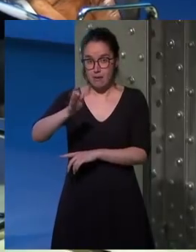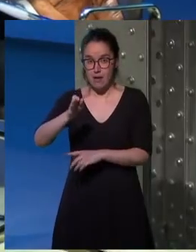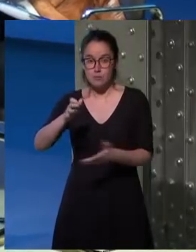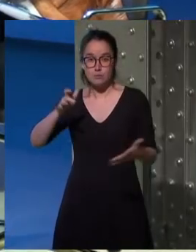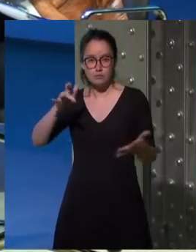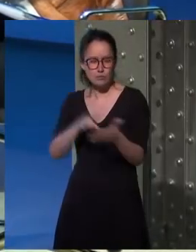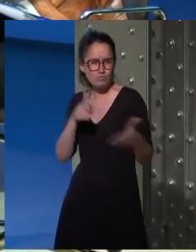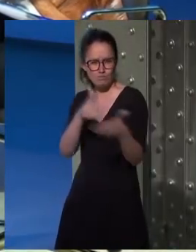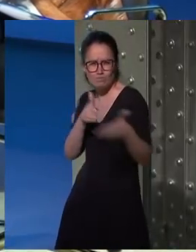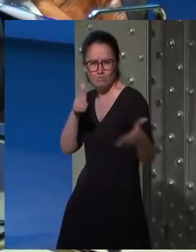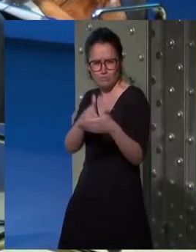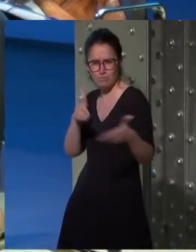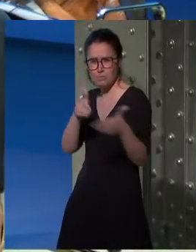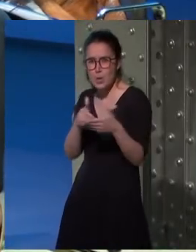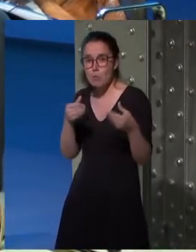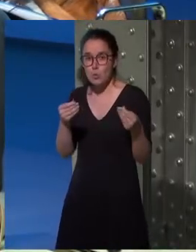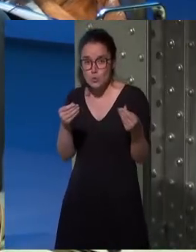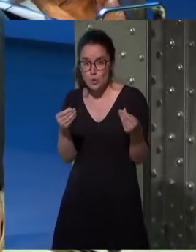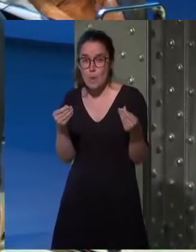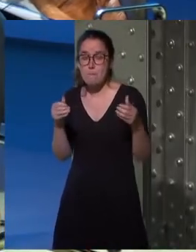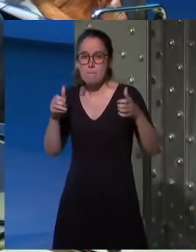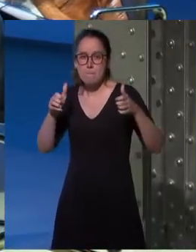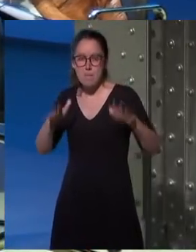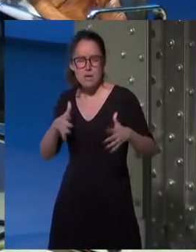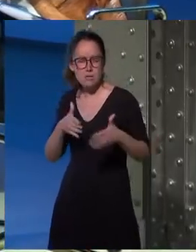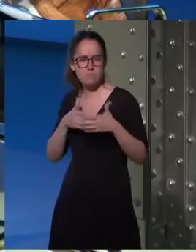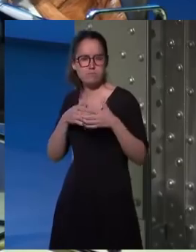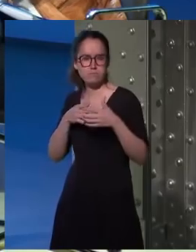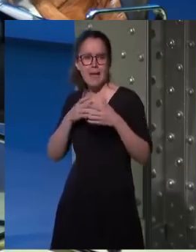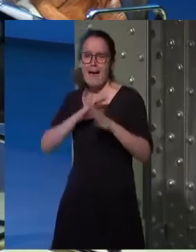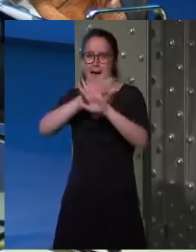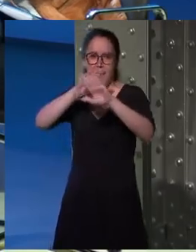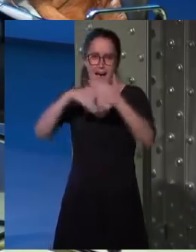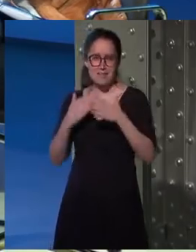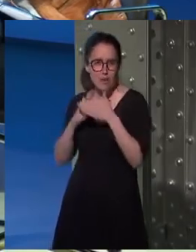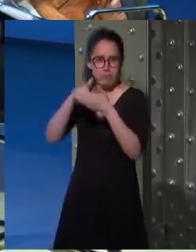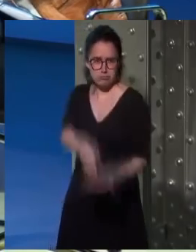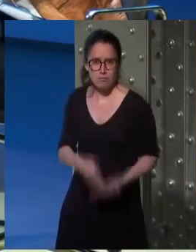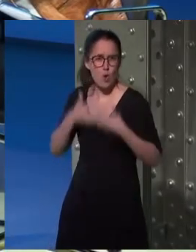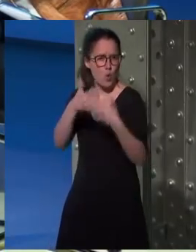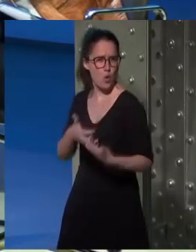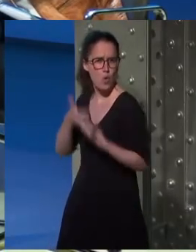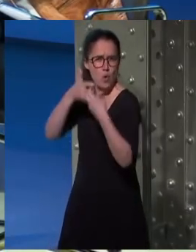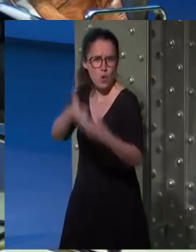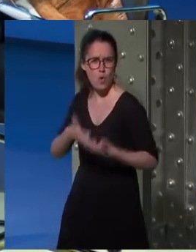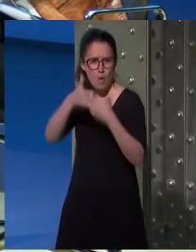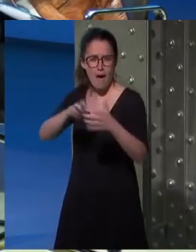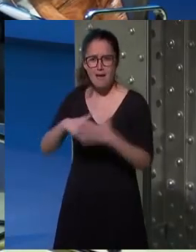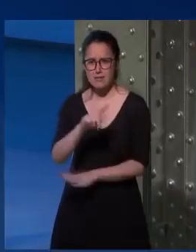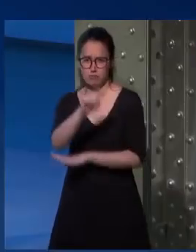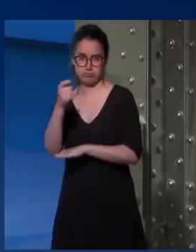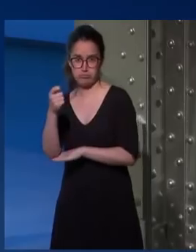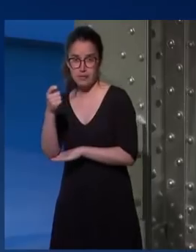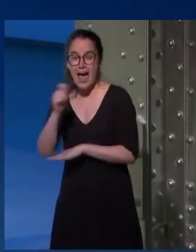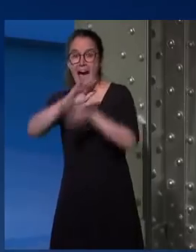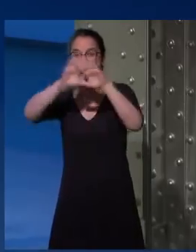han encontrado muchos obstáculos y muchas trabas, pero que han sido muy persistentes y que nunca han bajado los brazos, y hasta que no lo han conseguido no